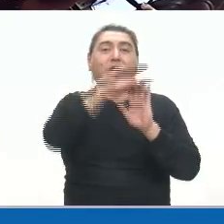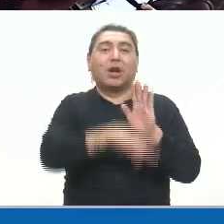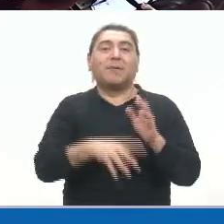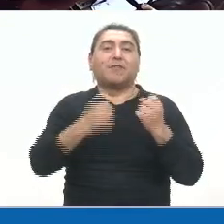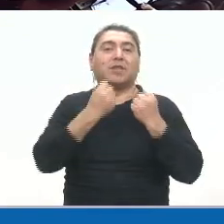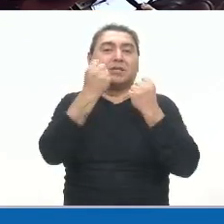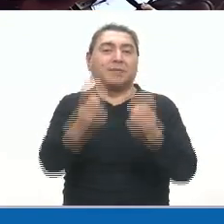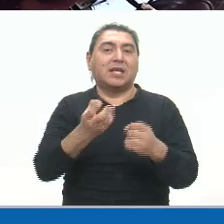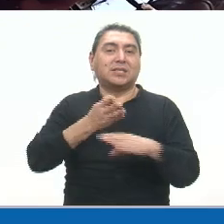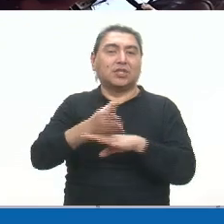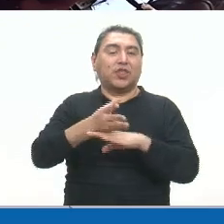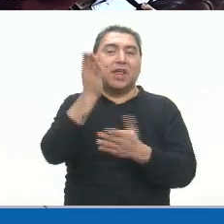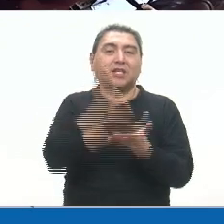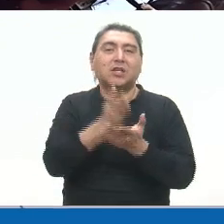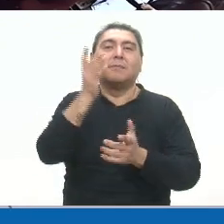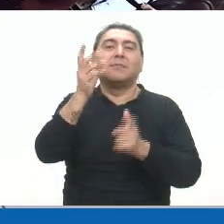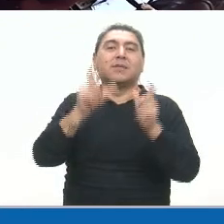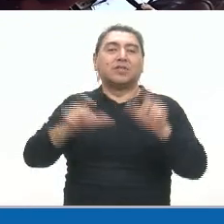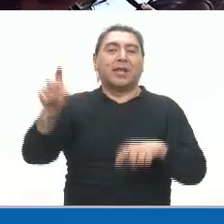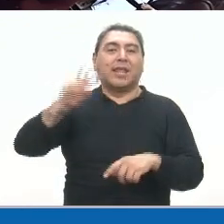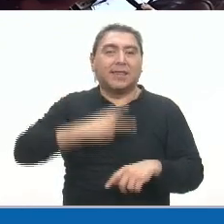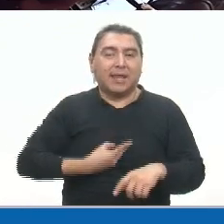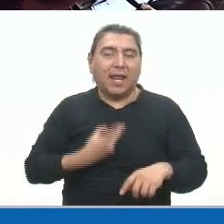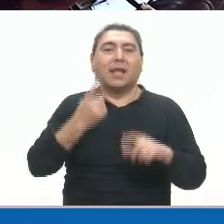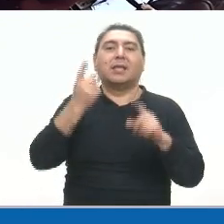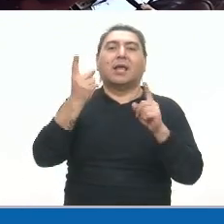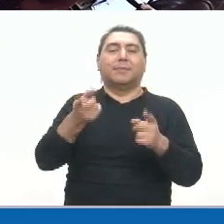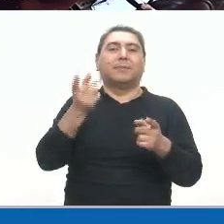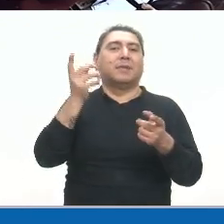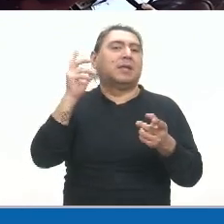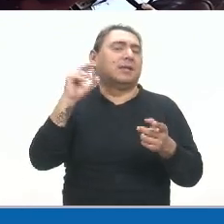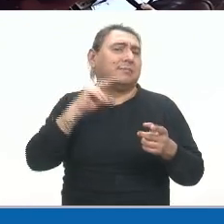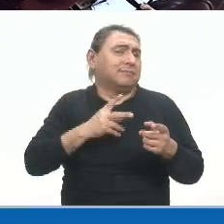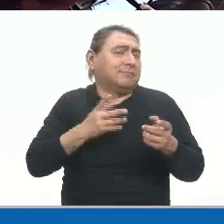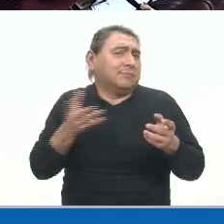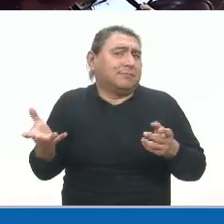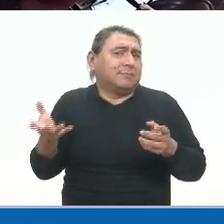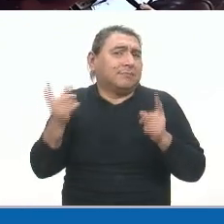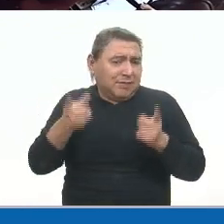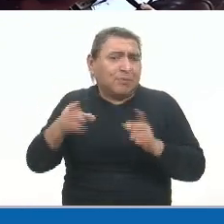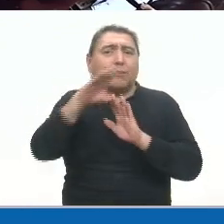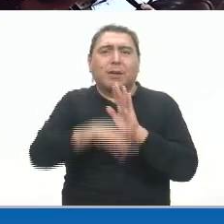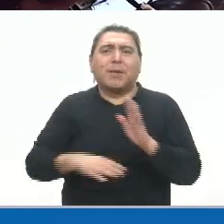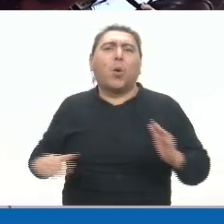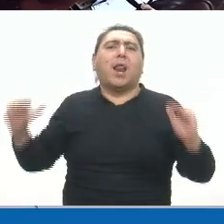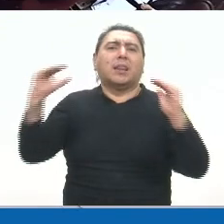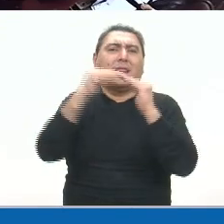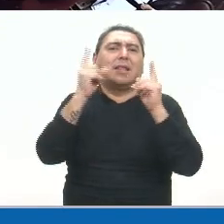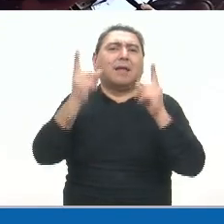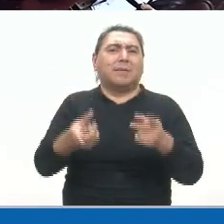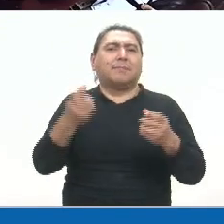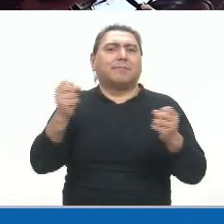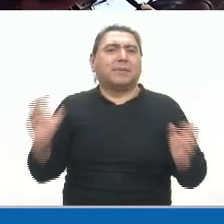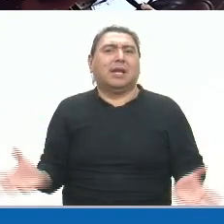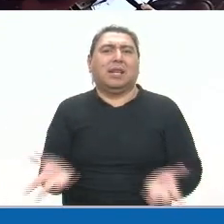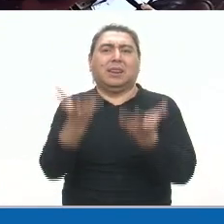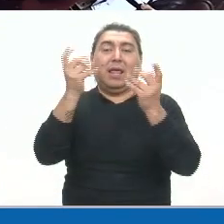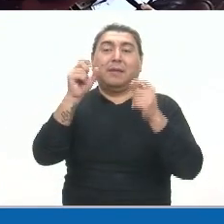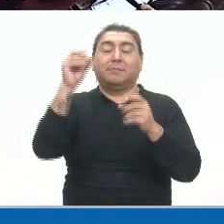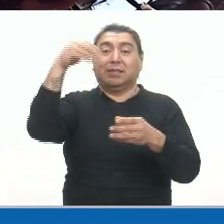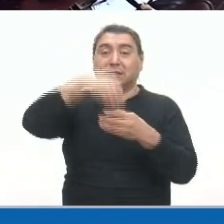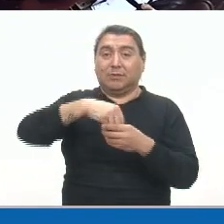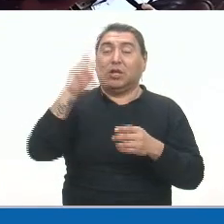de acceso a derechos para personas travestis transexuales y transgénero el programa igualar para incrementar la participación de las